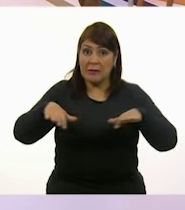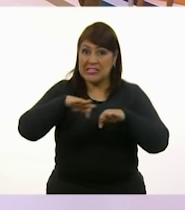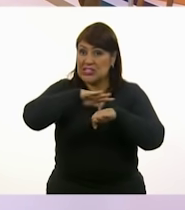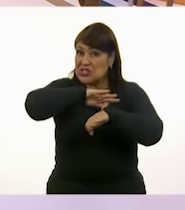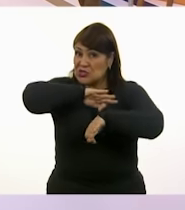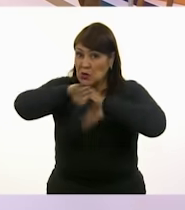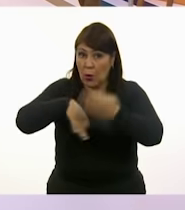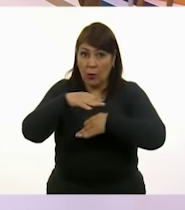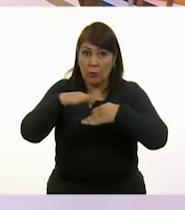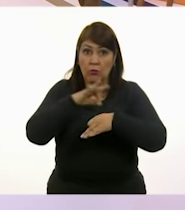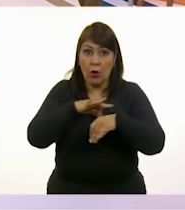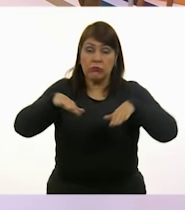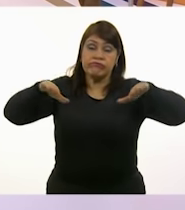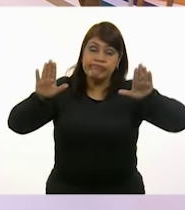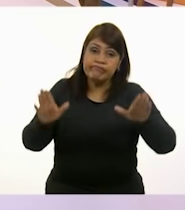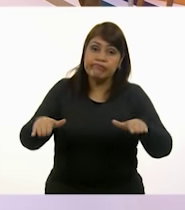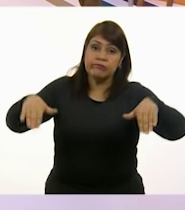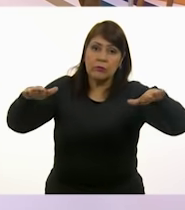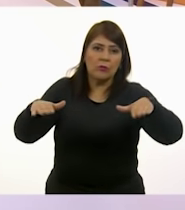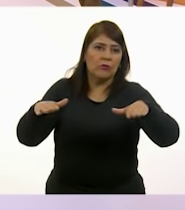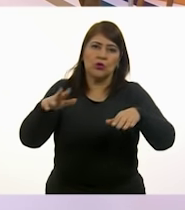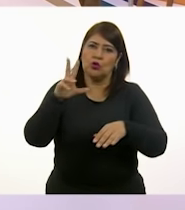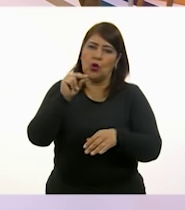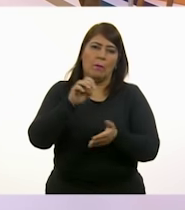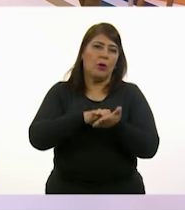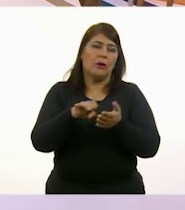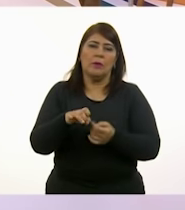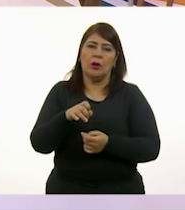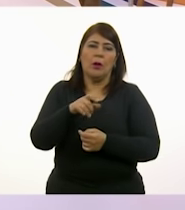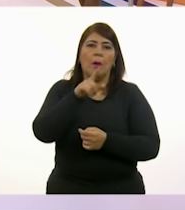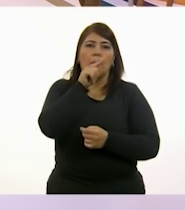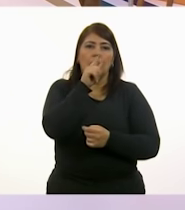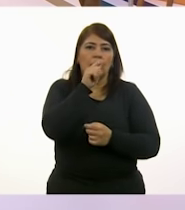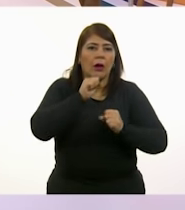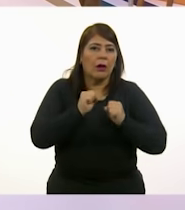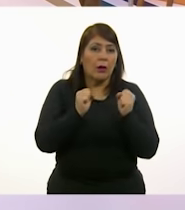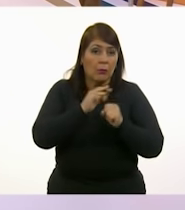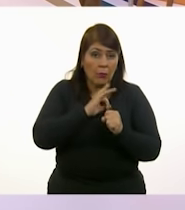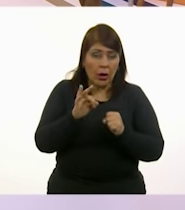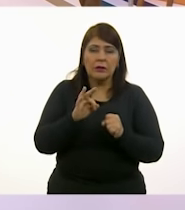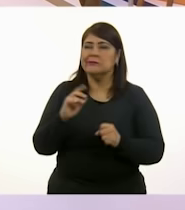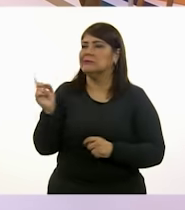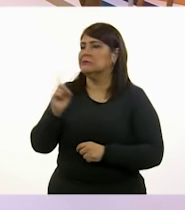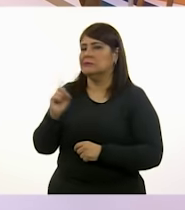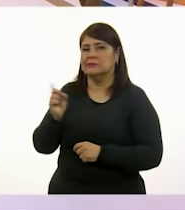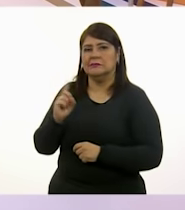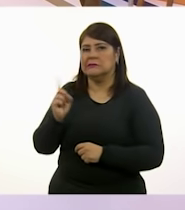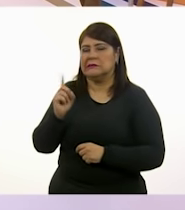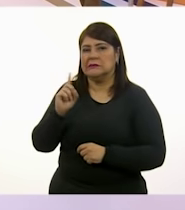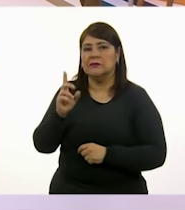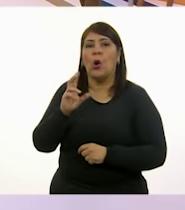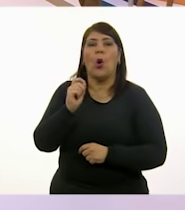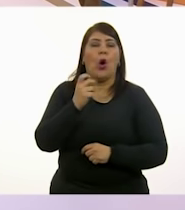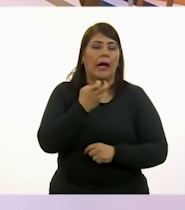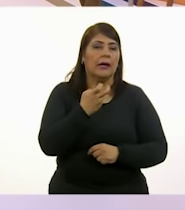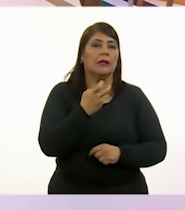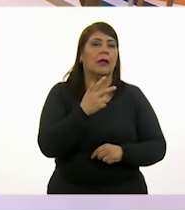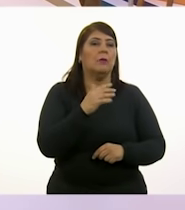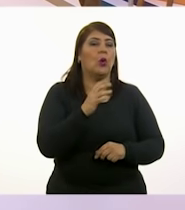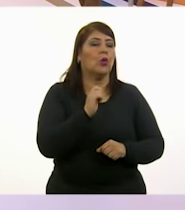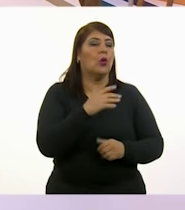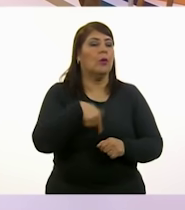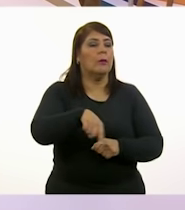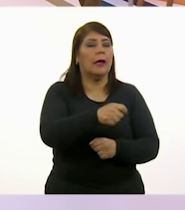Por ejemplo, ¿los pollos vuelan? Ah, no, los pollos no vuelan, son muy chiquitos Los pollos caminan al igual que el